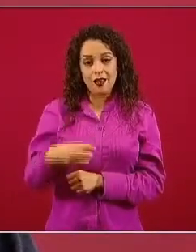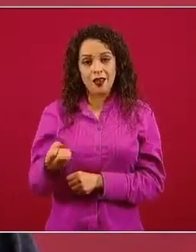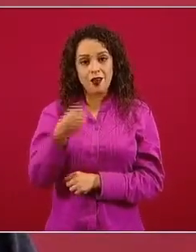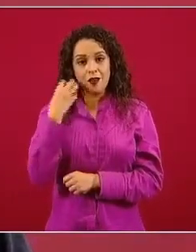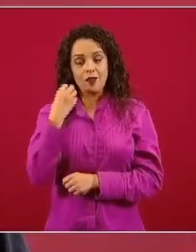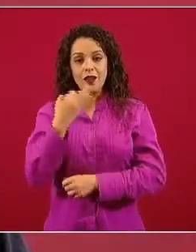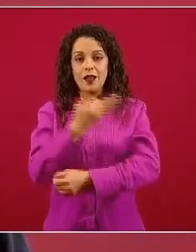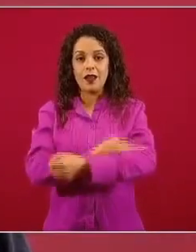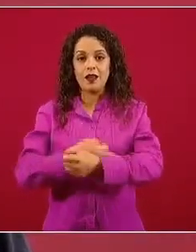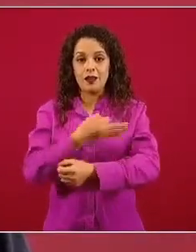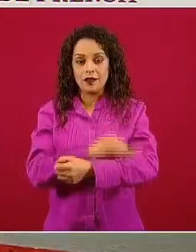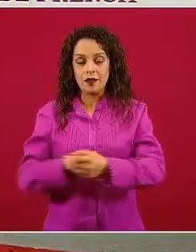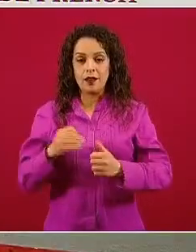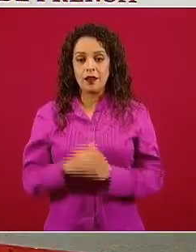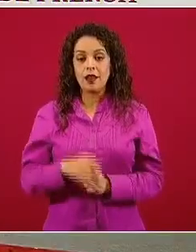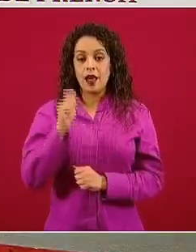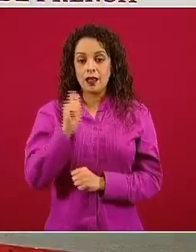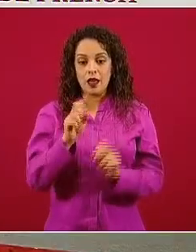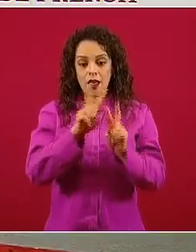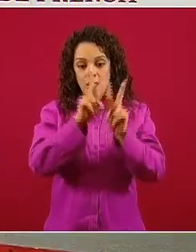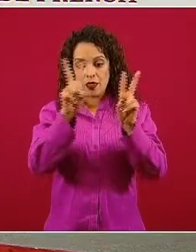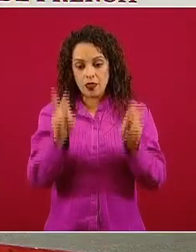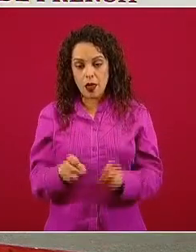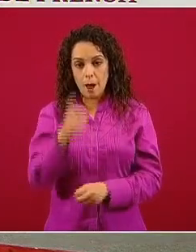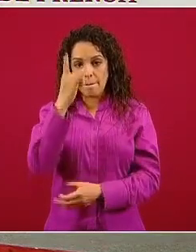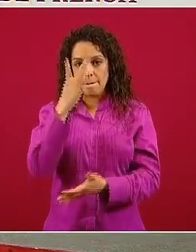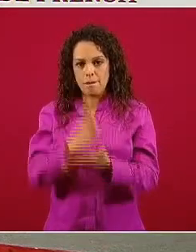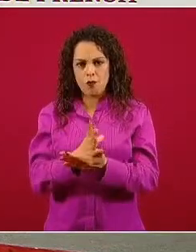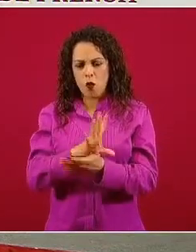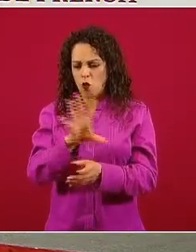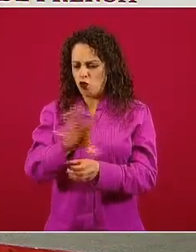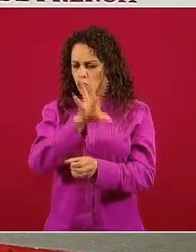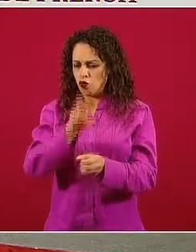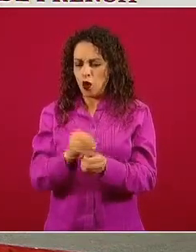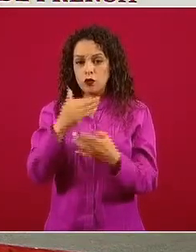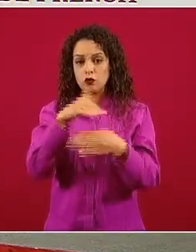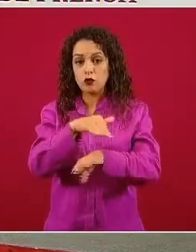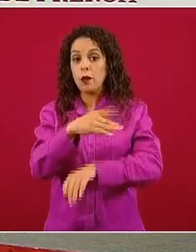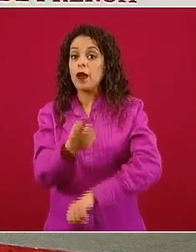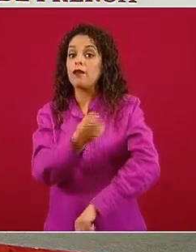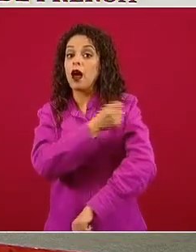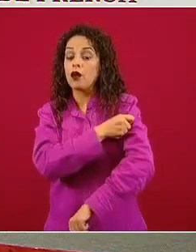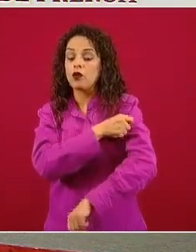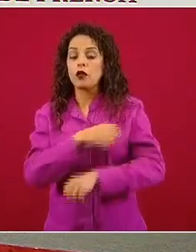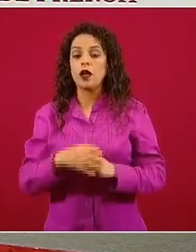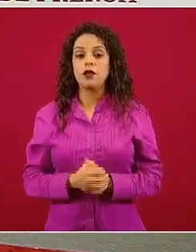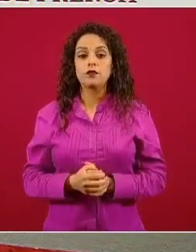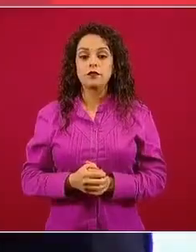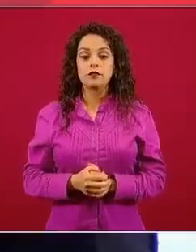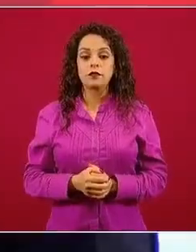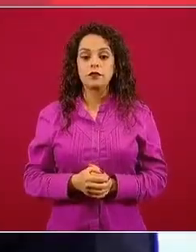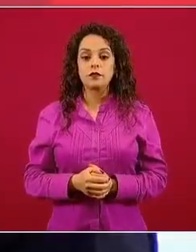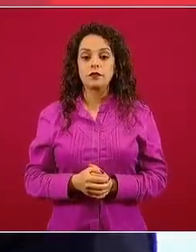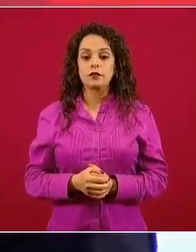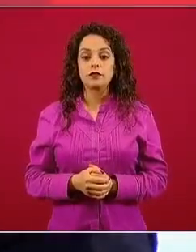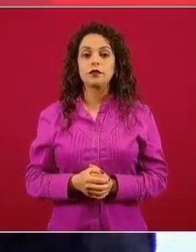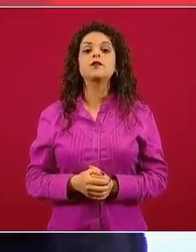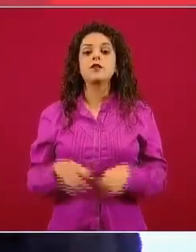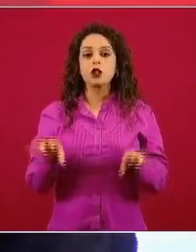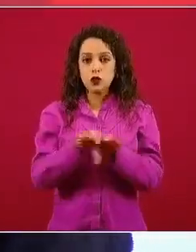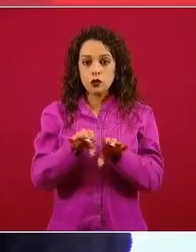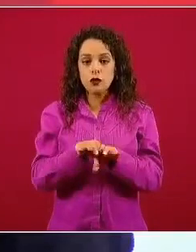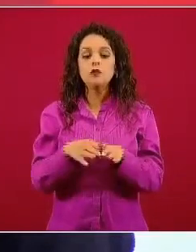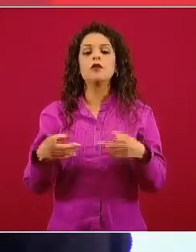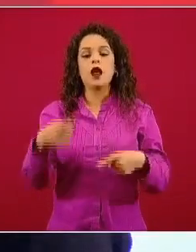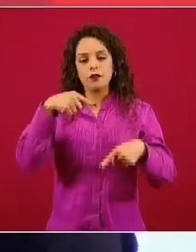vespertina toda una temática relacionada a la vacuna, que precisamente va a partir desde los hechos de qué es una vacuna,